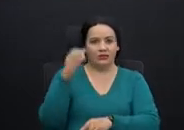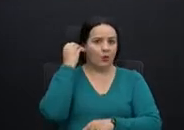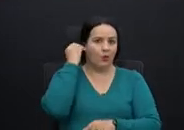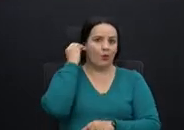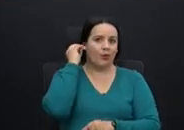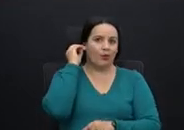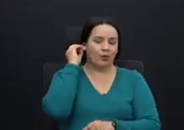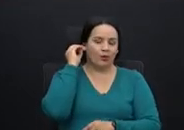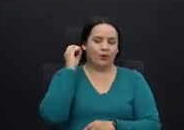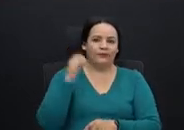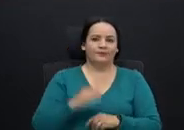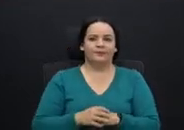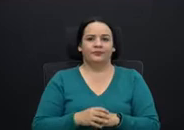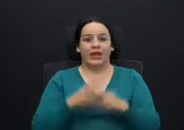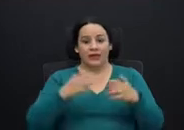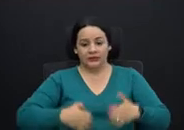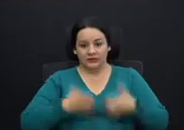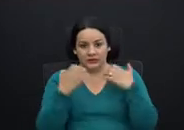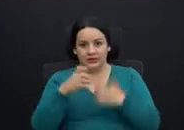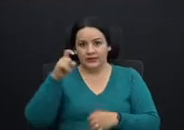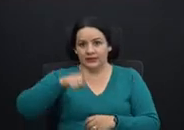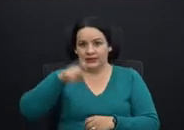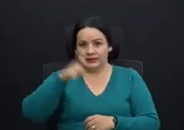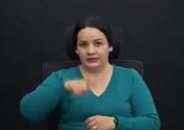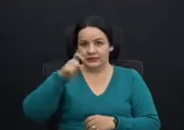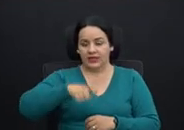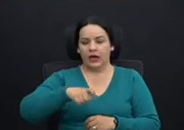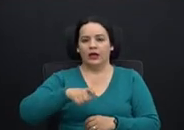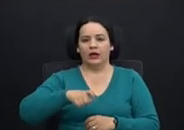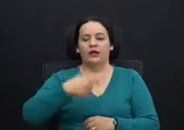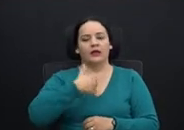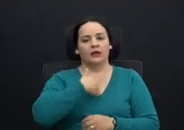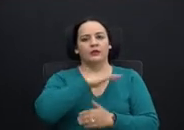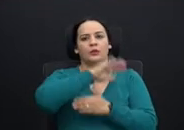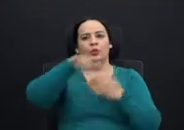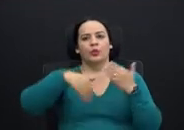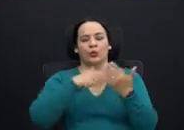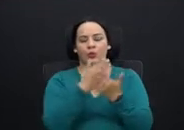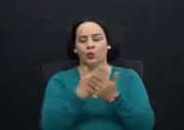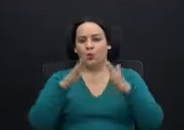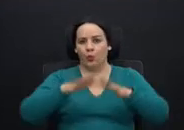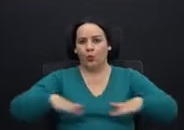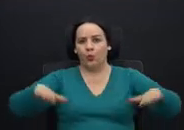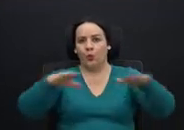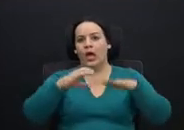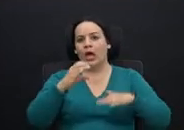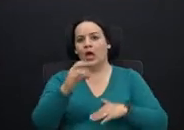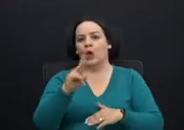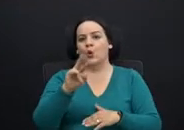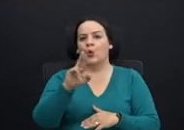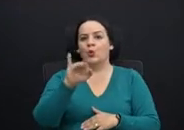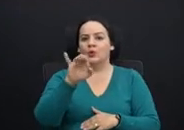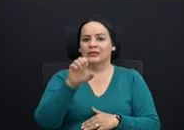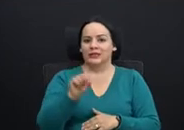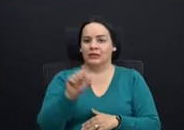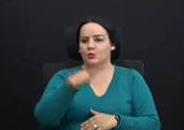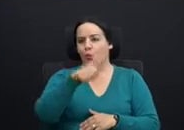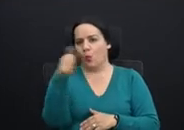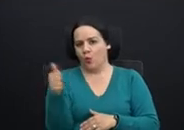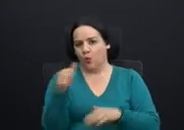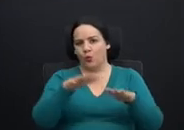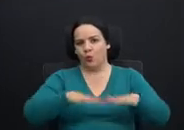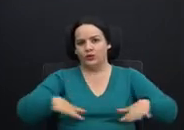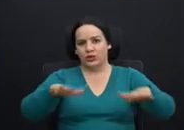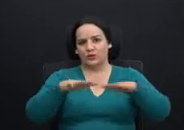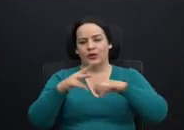La existencia de necesidad, ¿verdad?, que tiene toda esta zona de Cutris y muchas otras zonas de este